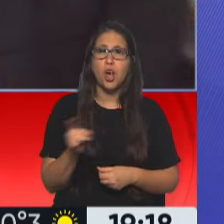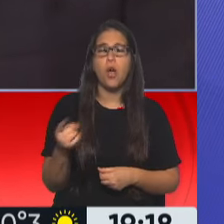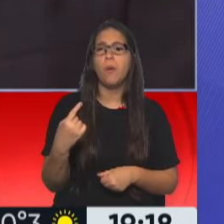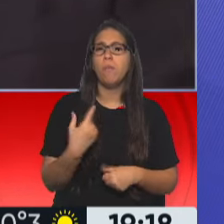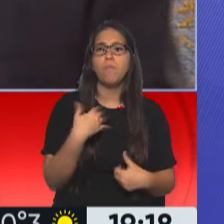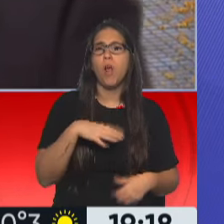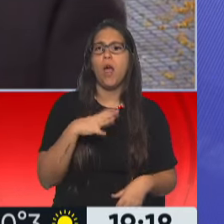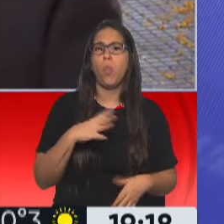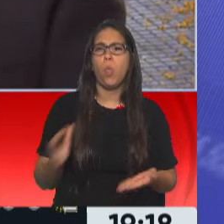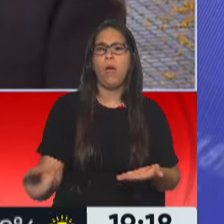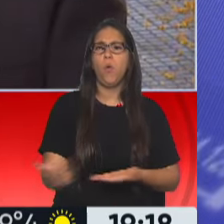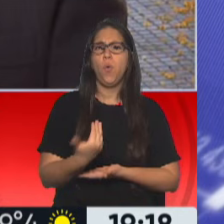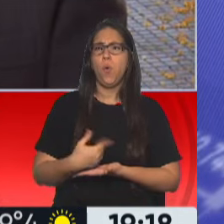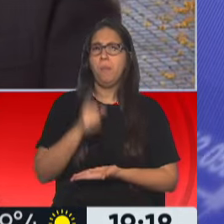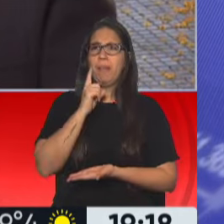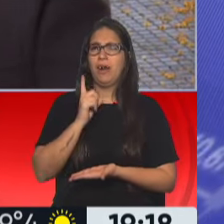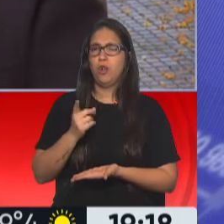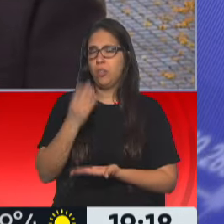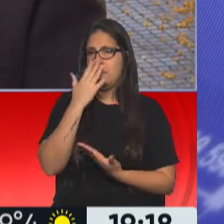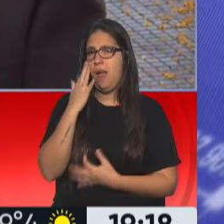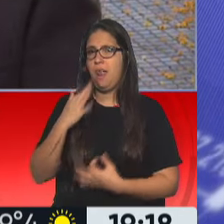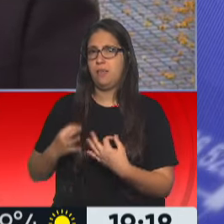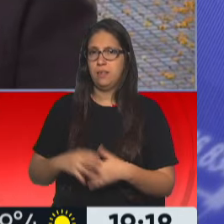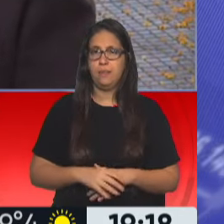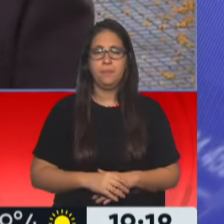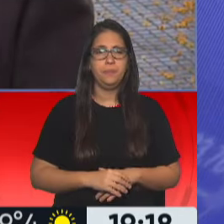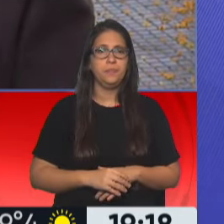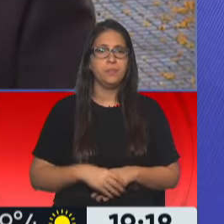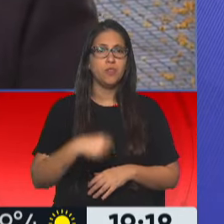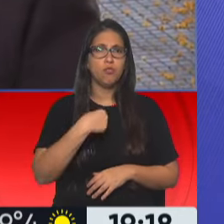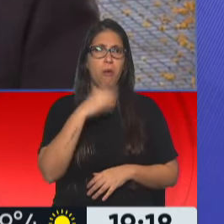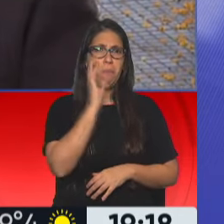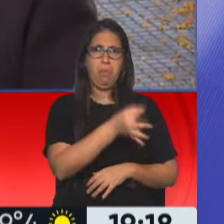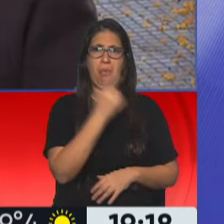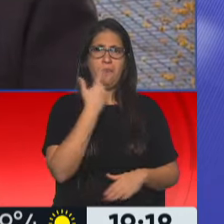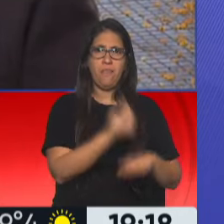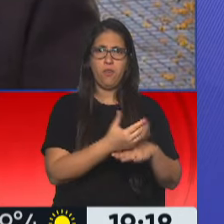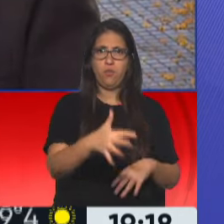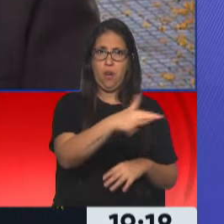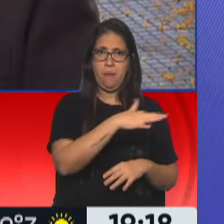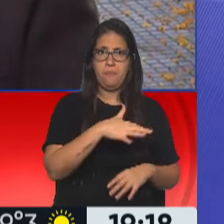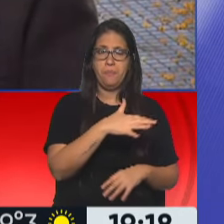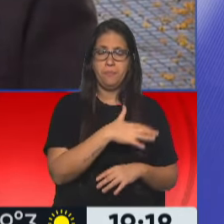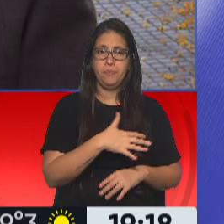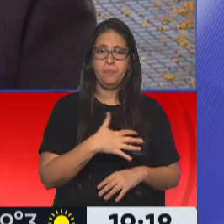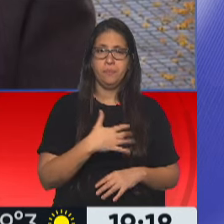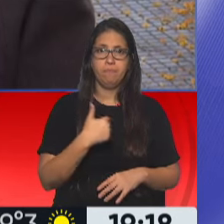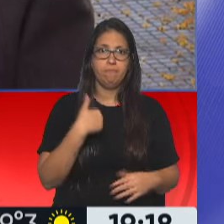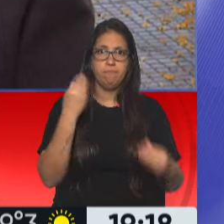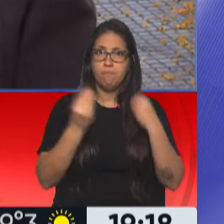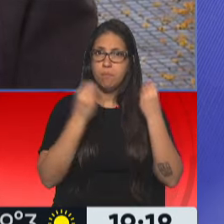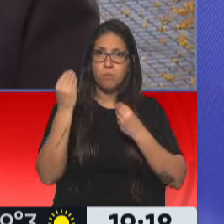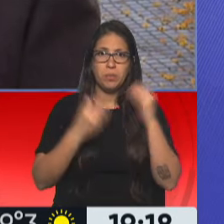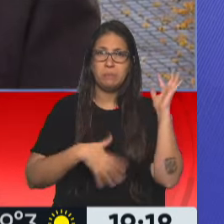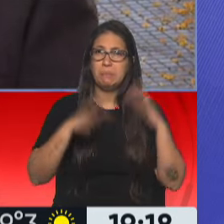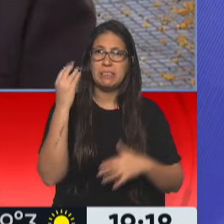¿Pablo? Sí, Carlos, le quería consultar, yo estoy y vivo ahí en la zona, y la preocupación es la